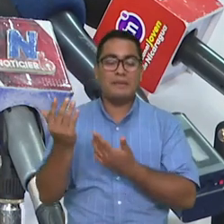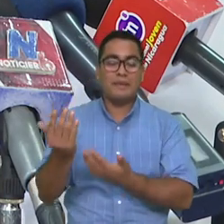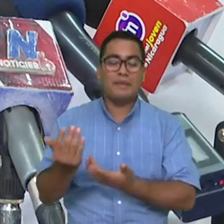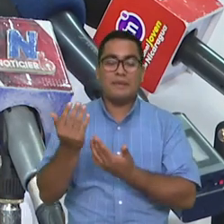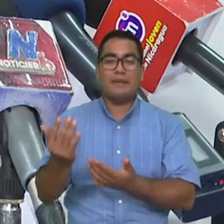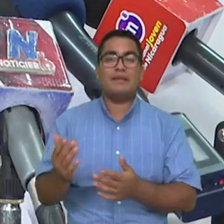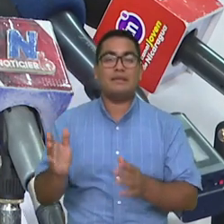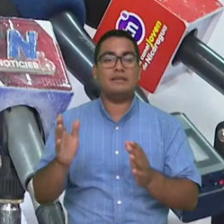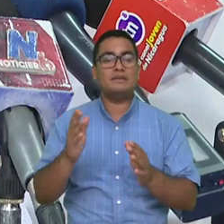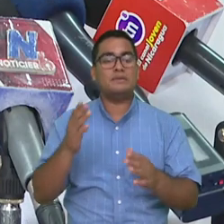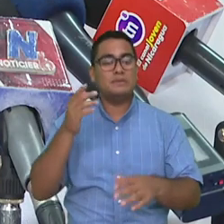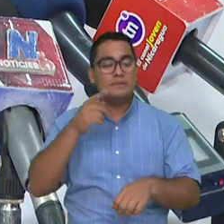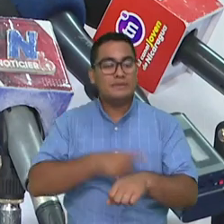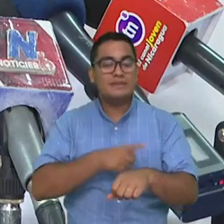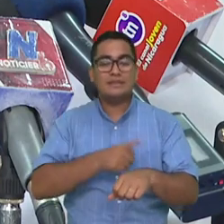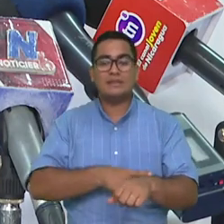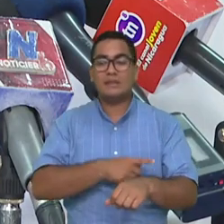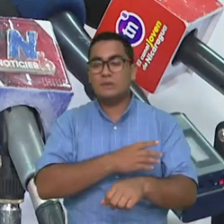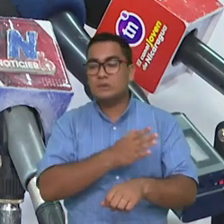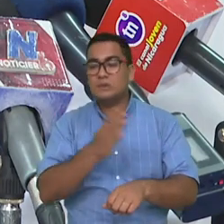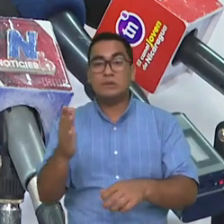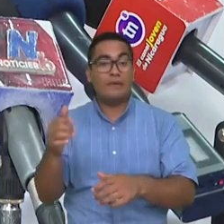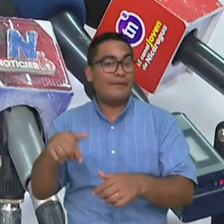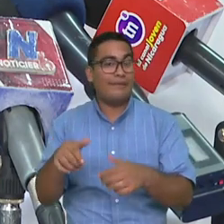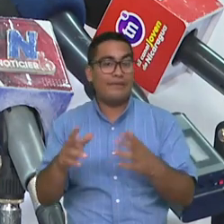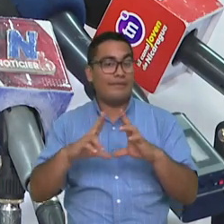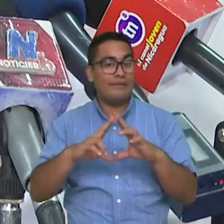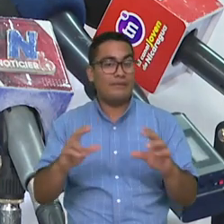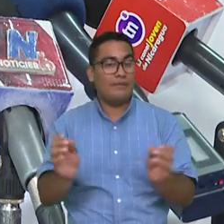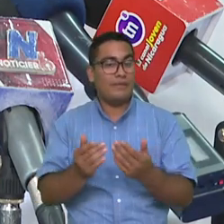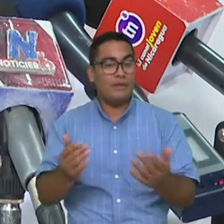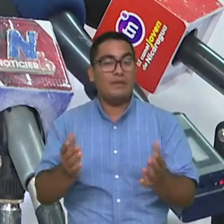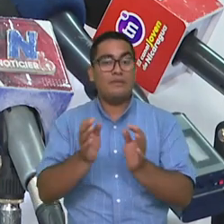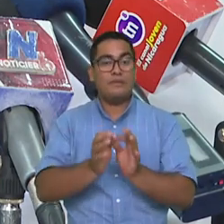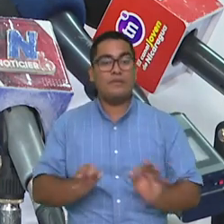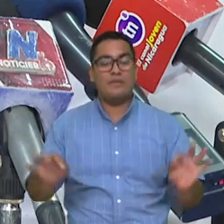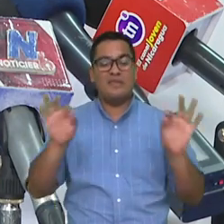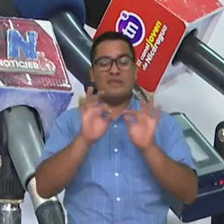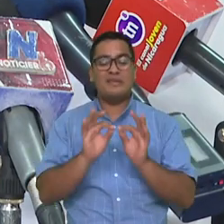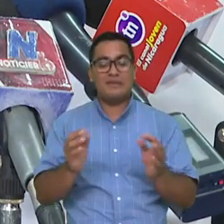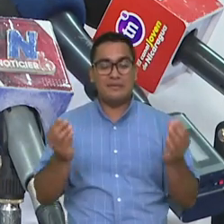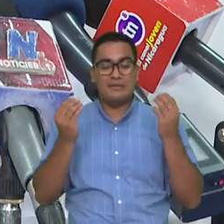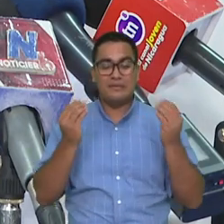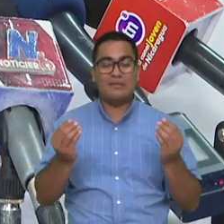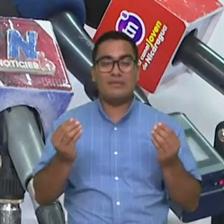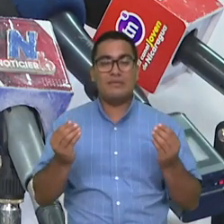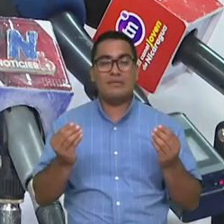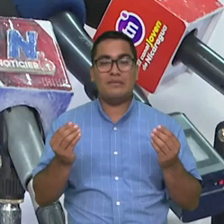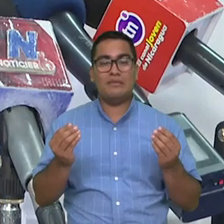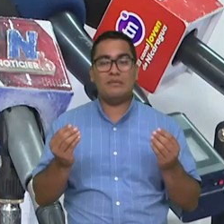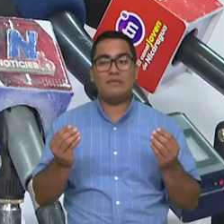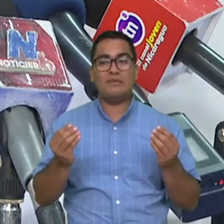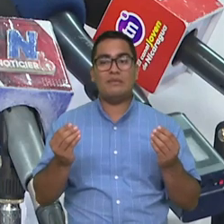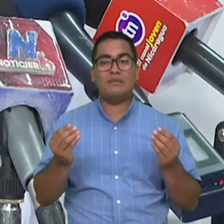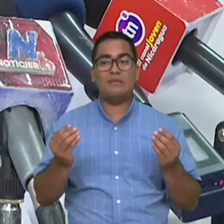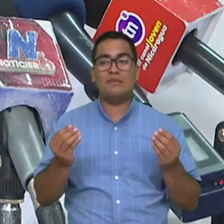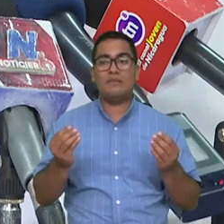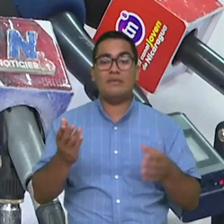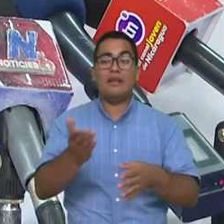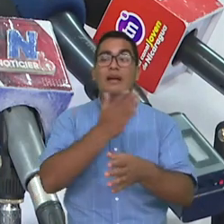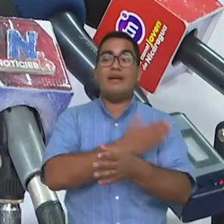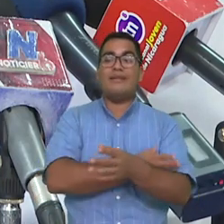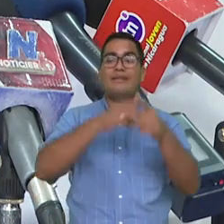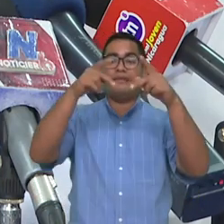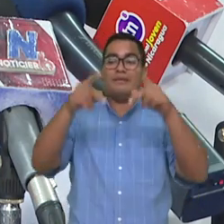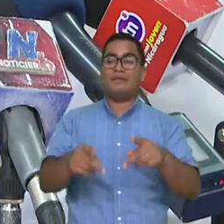pasamos largo tiempo sin tener casos, que lo más importante en estos momentos era la identificación temprana de